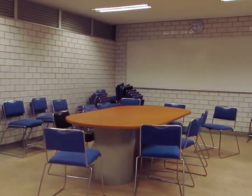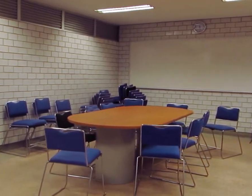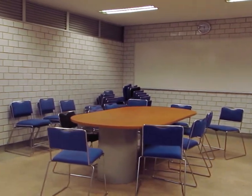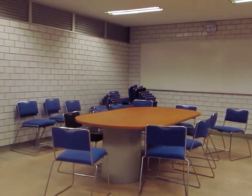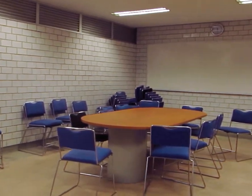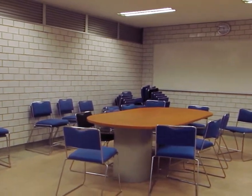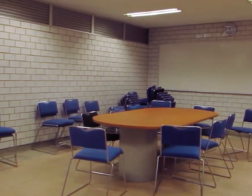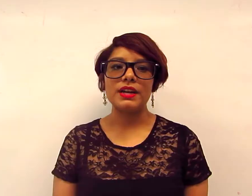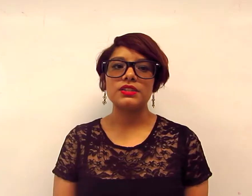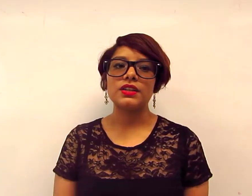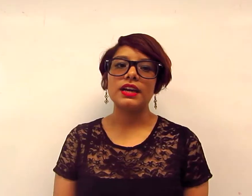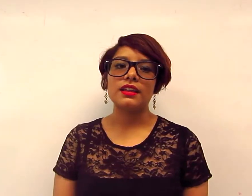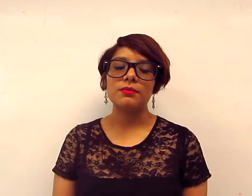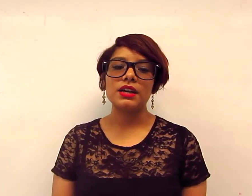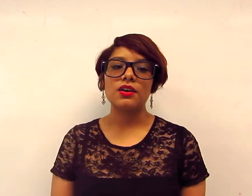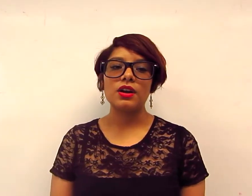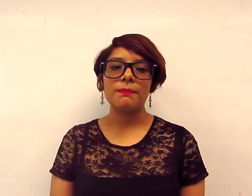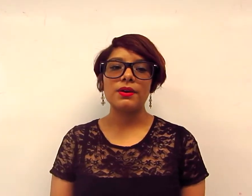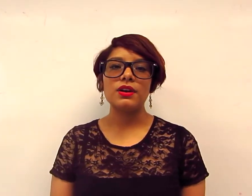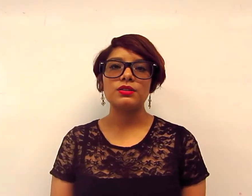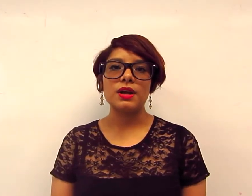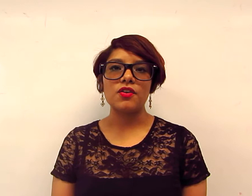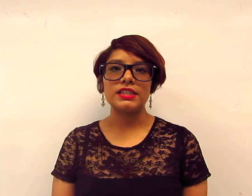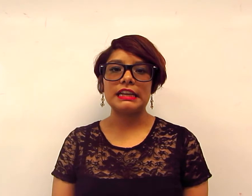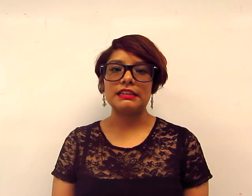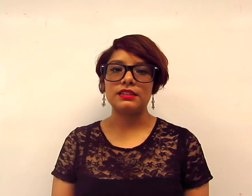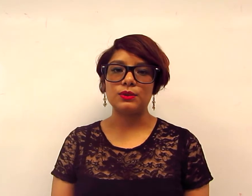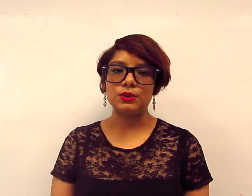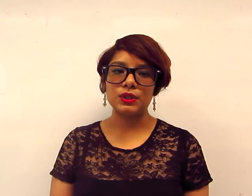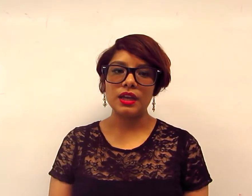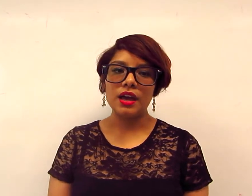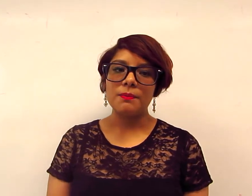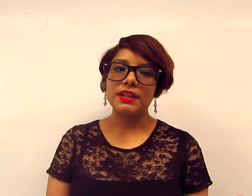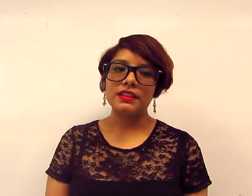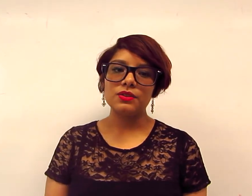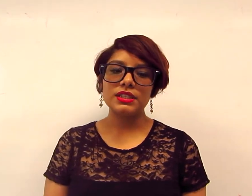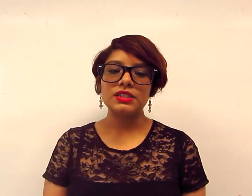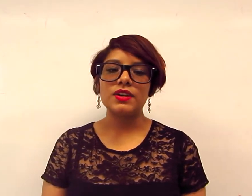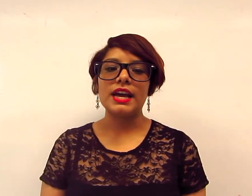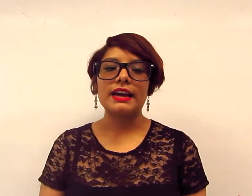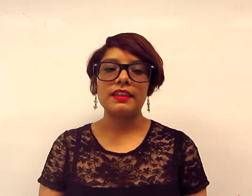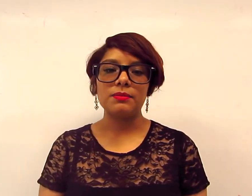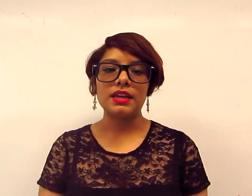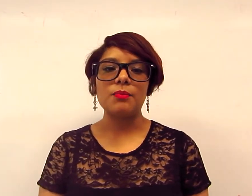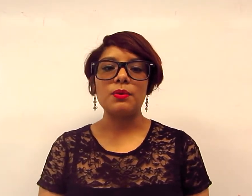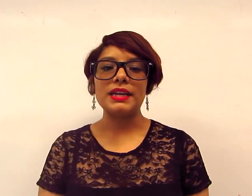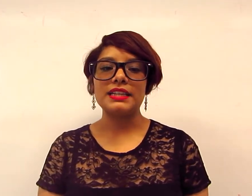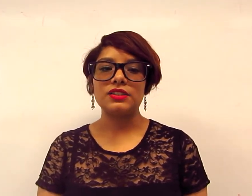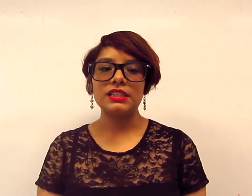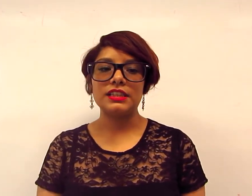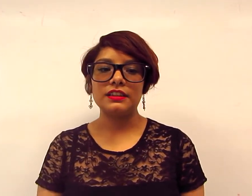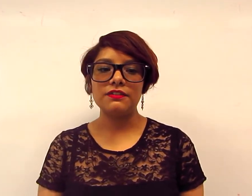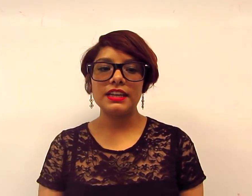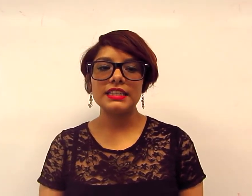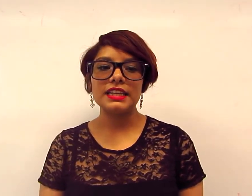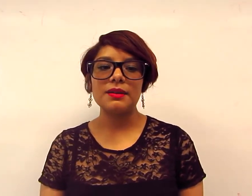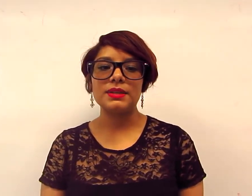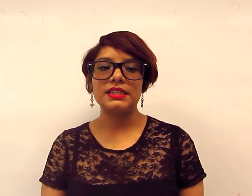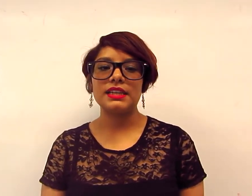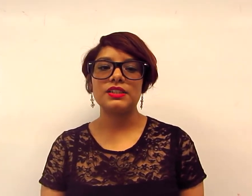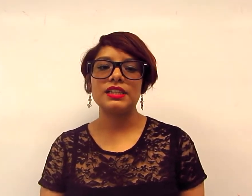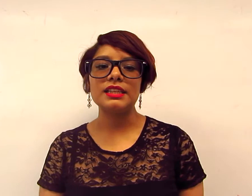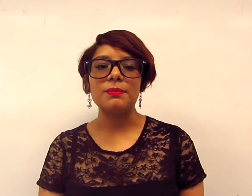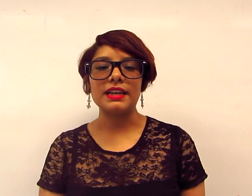investigadores, difusión y cooperación académica con apego a los valores de la institución, brindando asesoría académica, publicaciones científicas